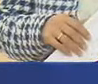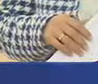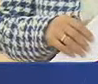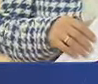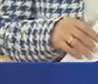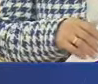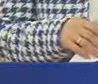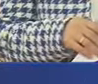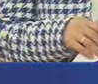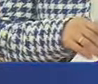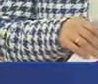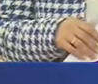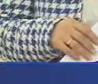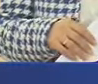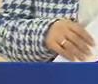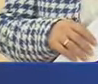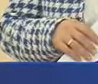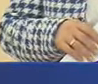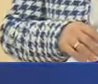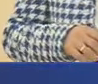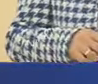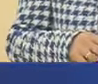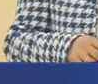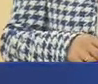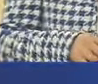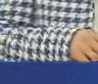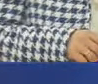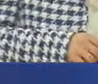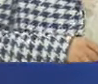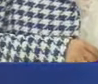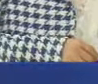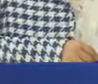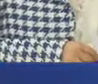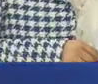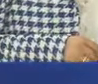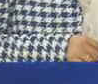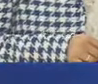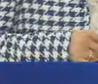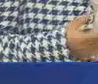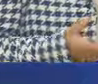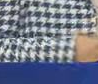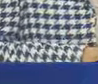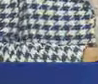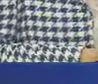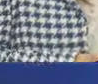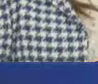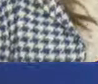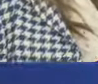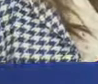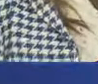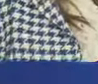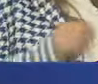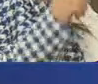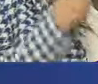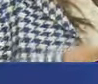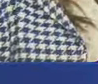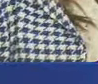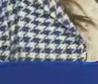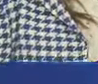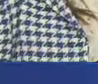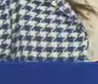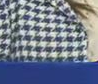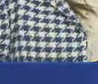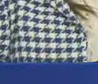el procesamiento de las actas, y las inconsistencias que hemos revisado en este momento son de numéricas y de falta de firmas